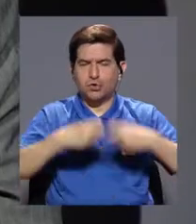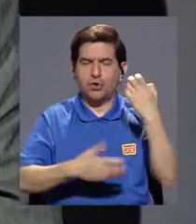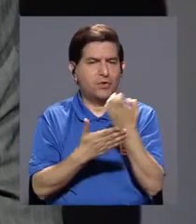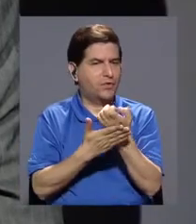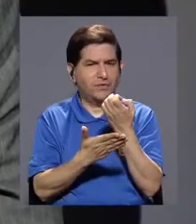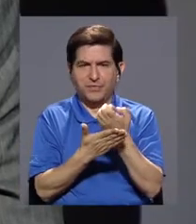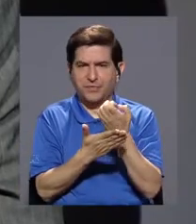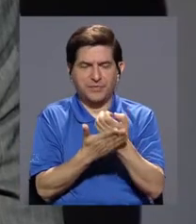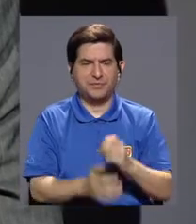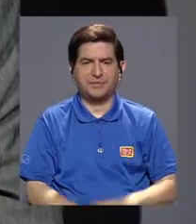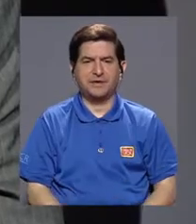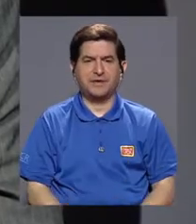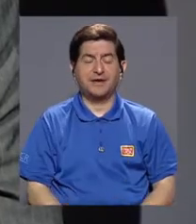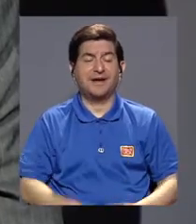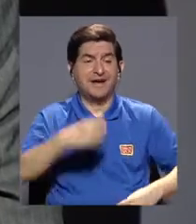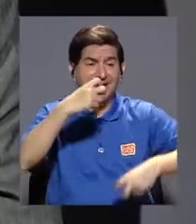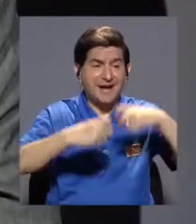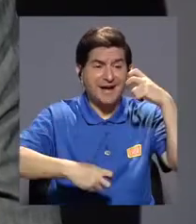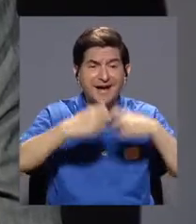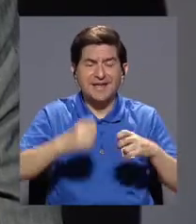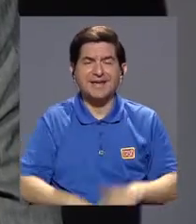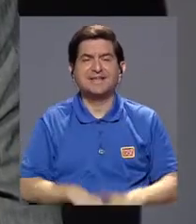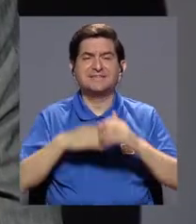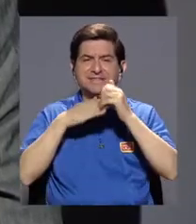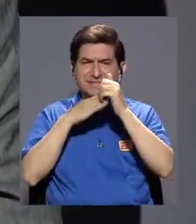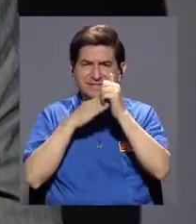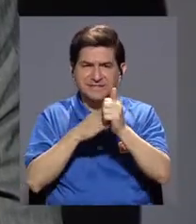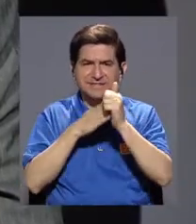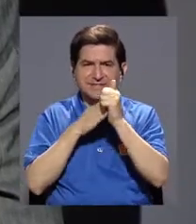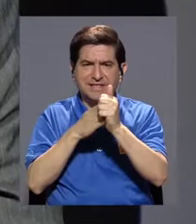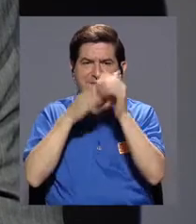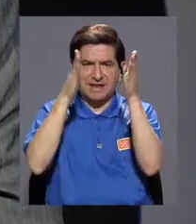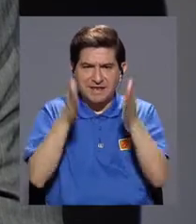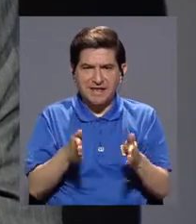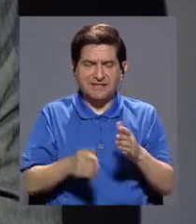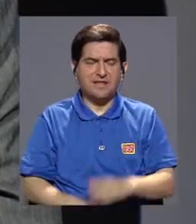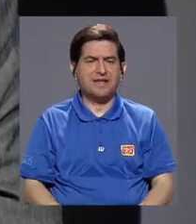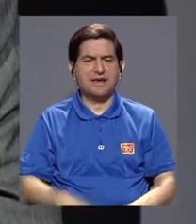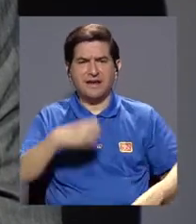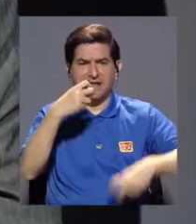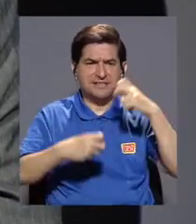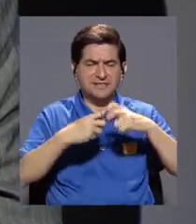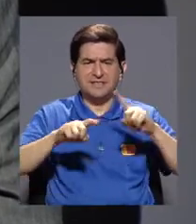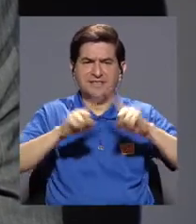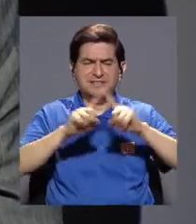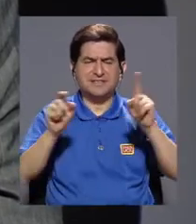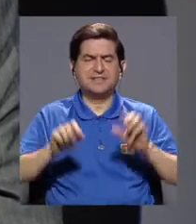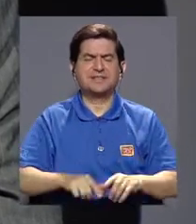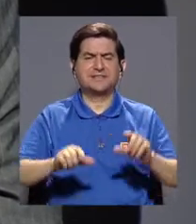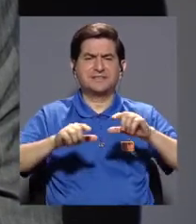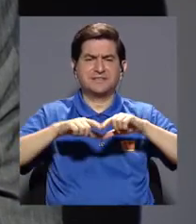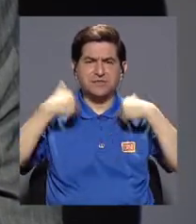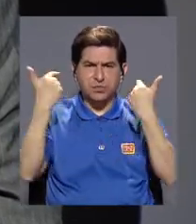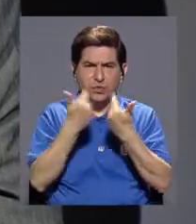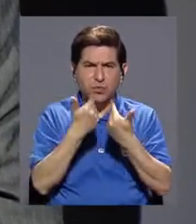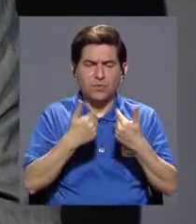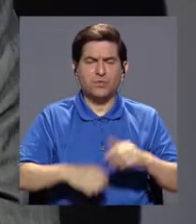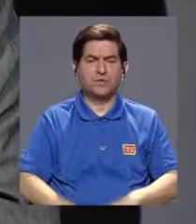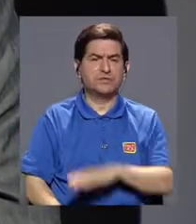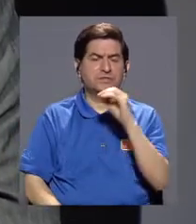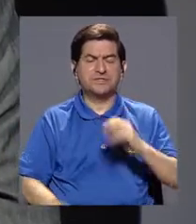fiscal, hay una crisis de liderazgos, hay una crisis de movimientos y hay una